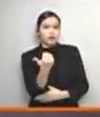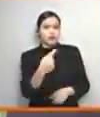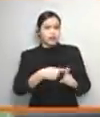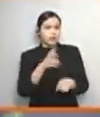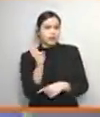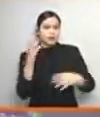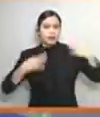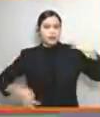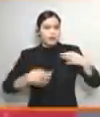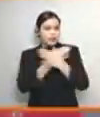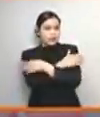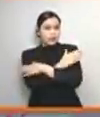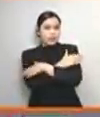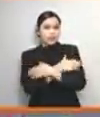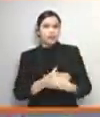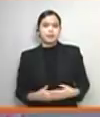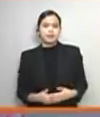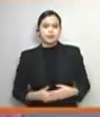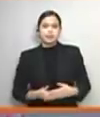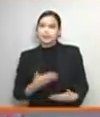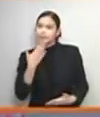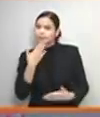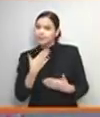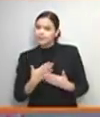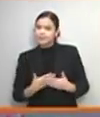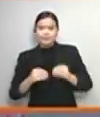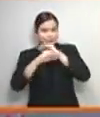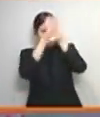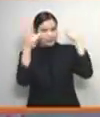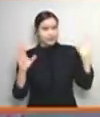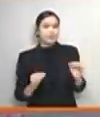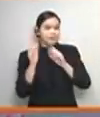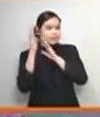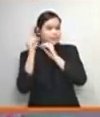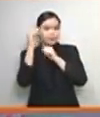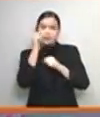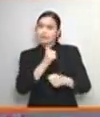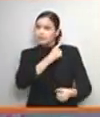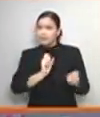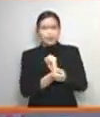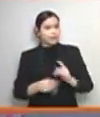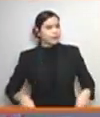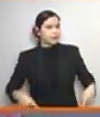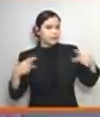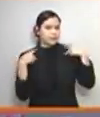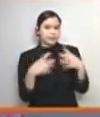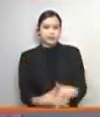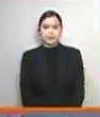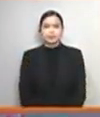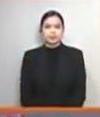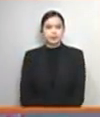6. Muchas felicidades. Les deseo una feliz mañana. Yo de Esperanza Loto, te cambia la vida.